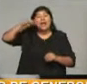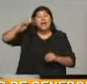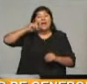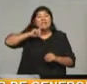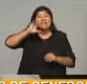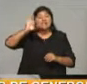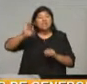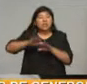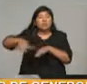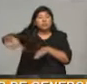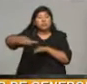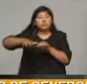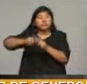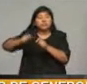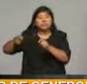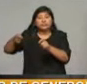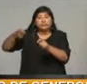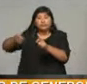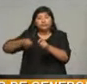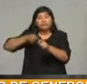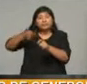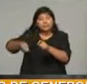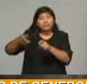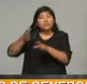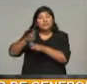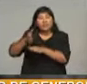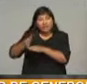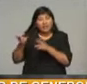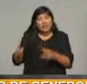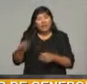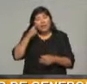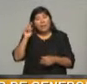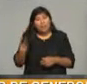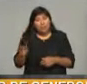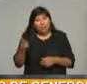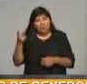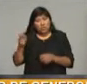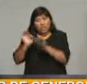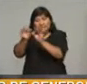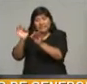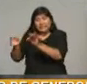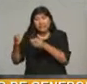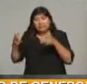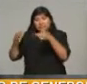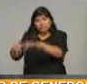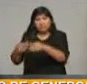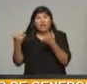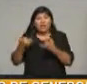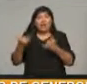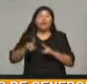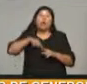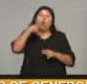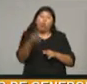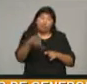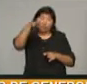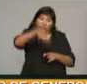el talar como bien al hito tiene mucha más accesibilidad a caimancito que entre ellos mismos el otro es en san